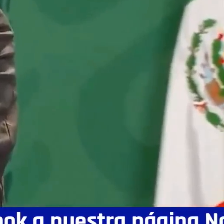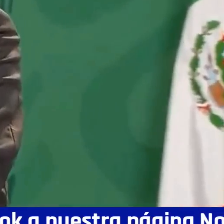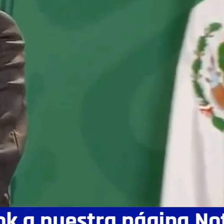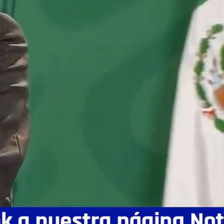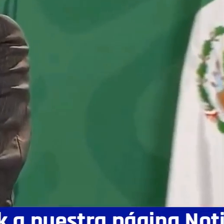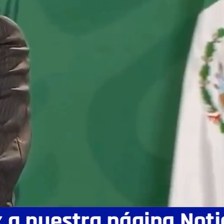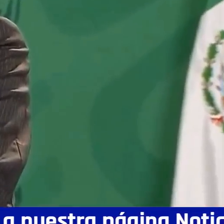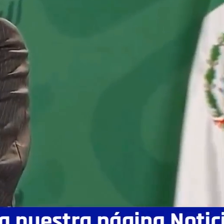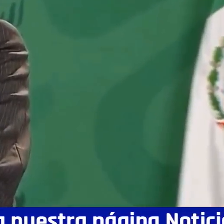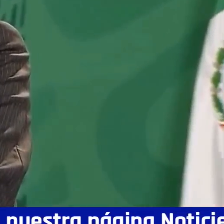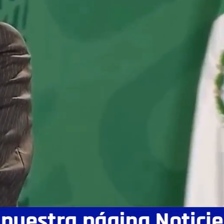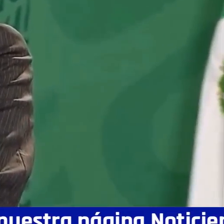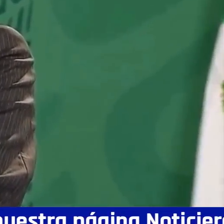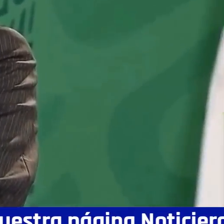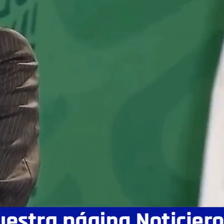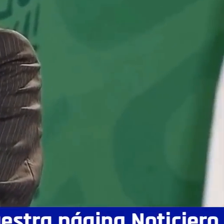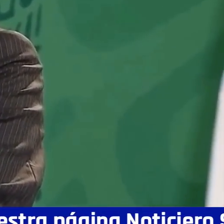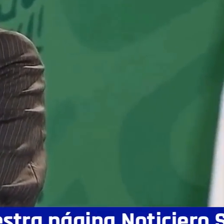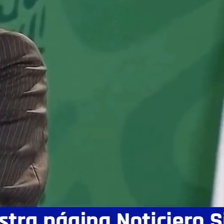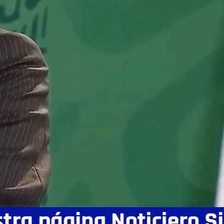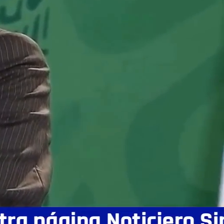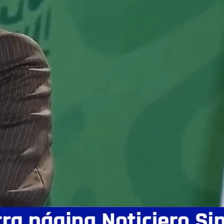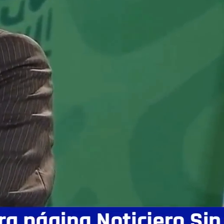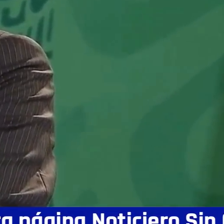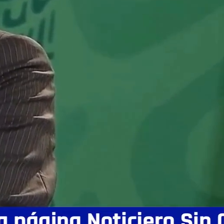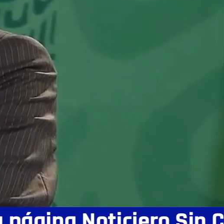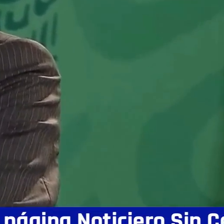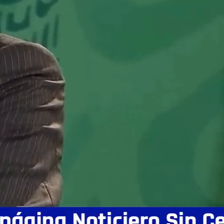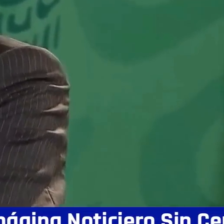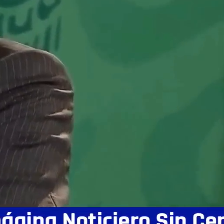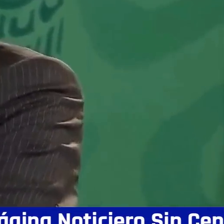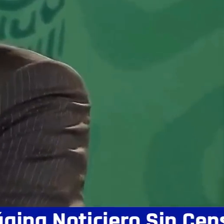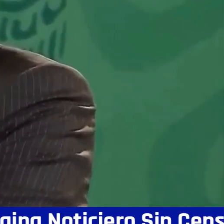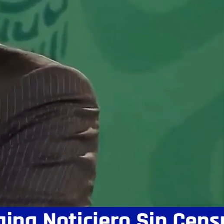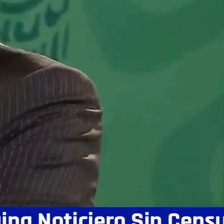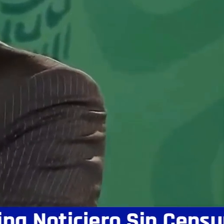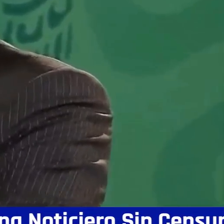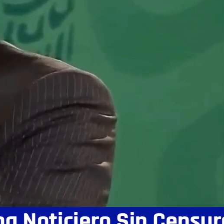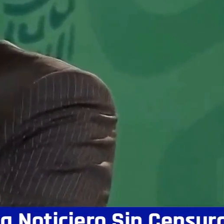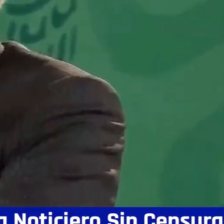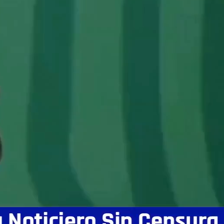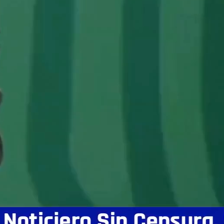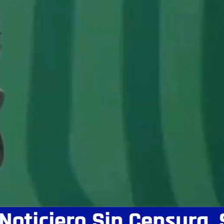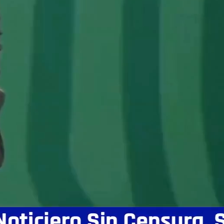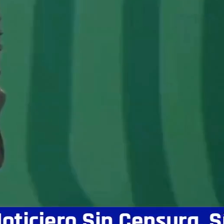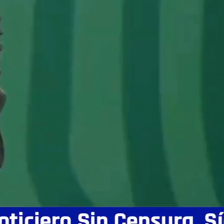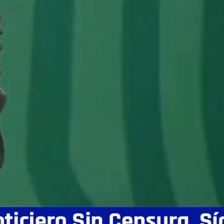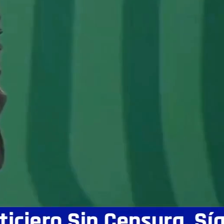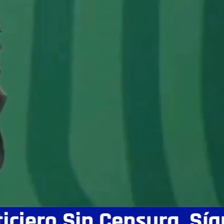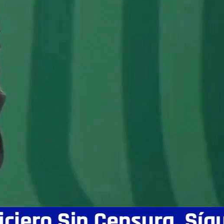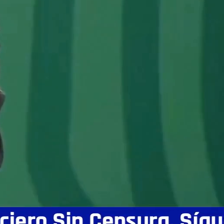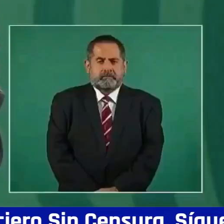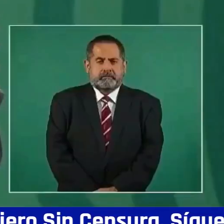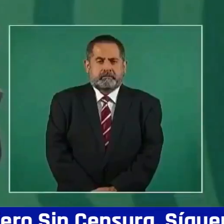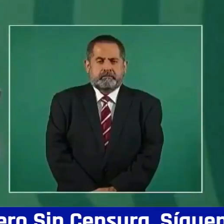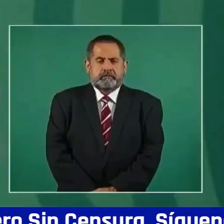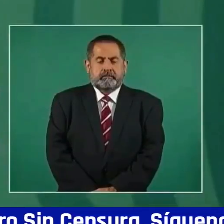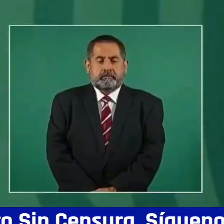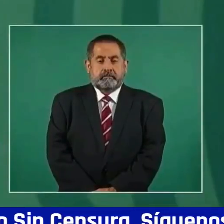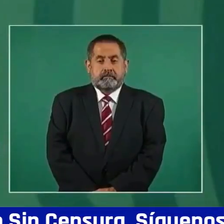lejos entre España y México. Pero en los últimos tiempos, sobre todo durante el periodo